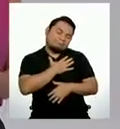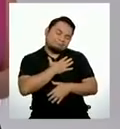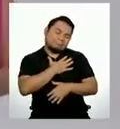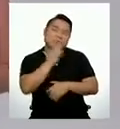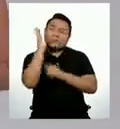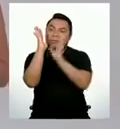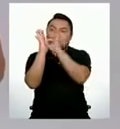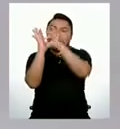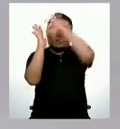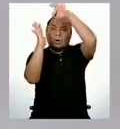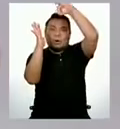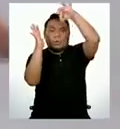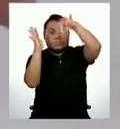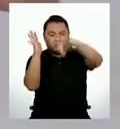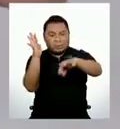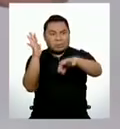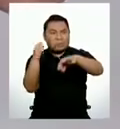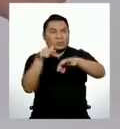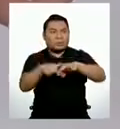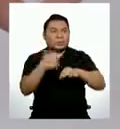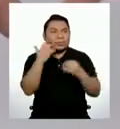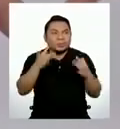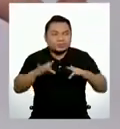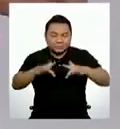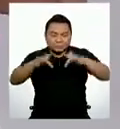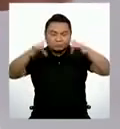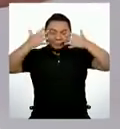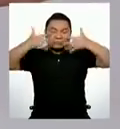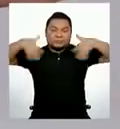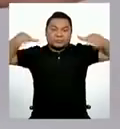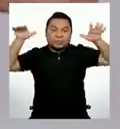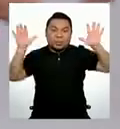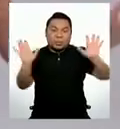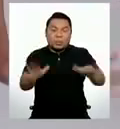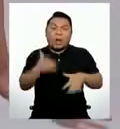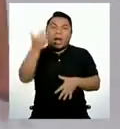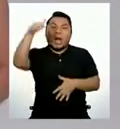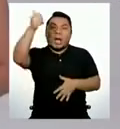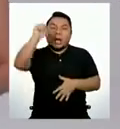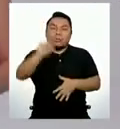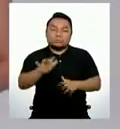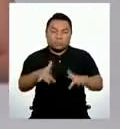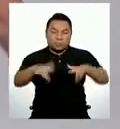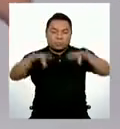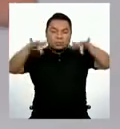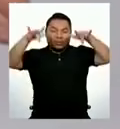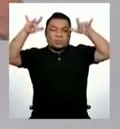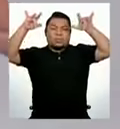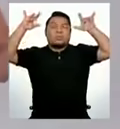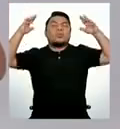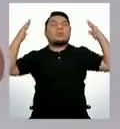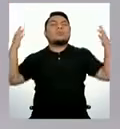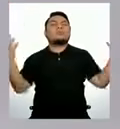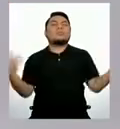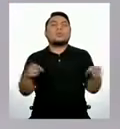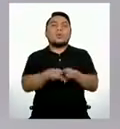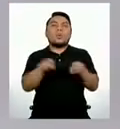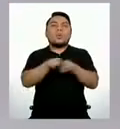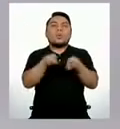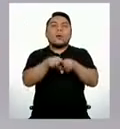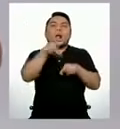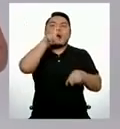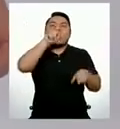interior del árbol. Era un ser brillante de luz azul, muy majestuoso, como un papagayo,